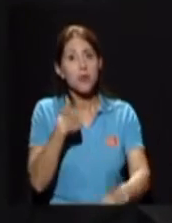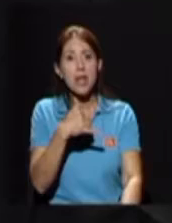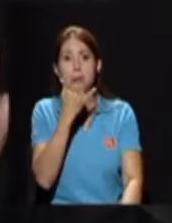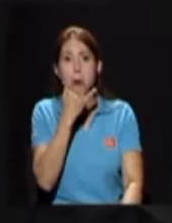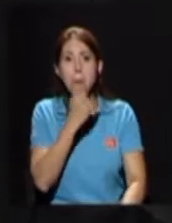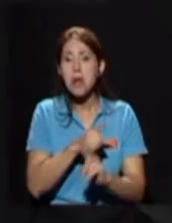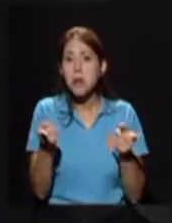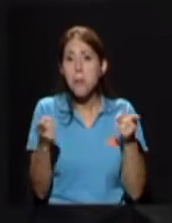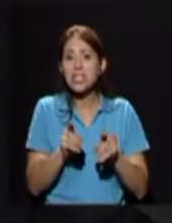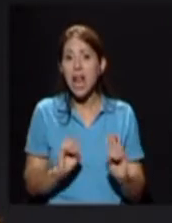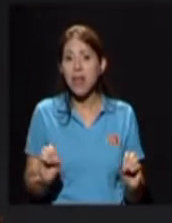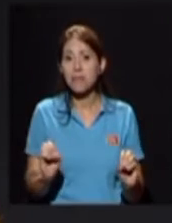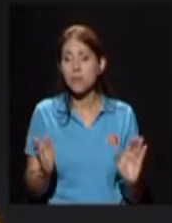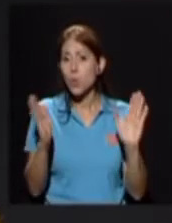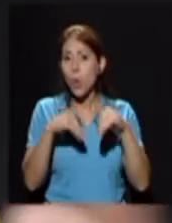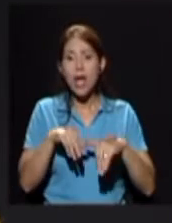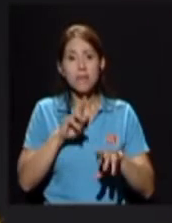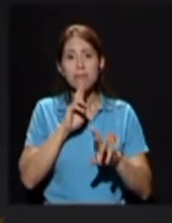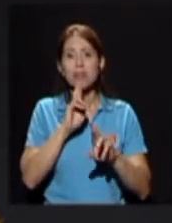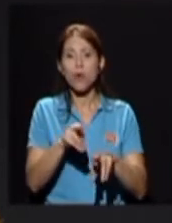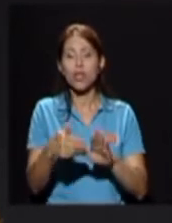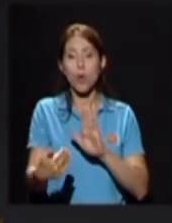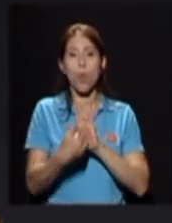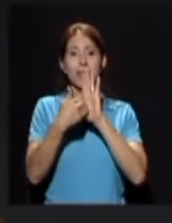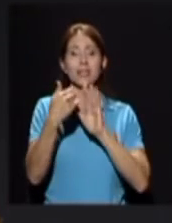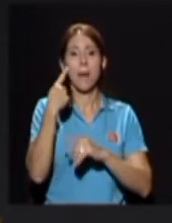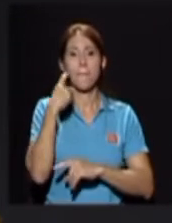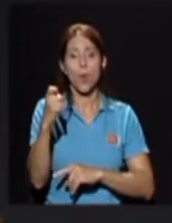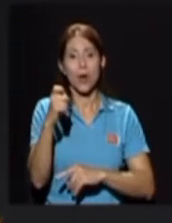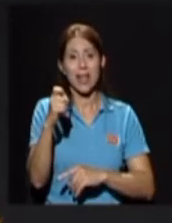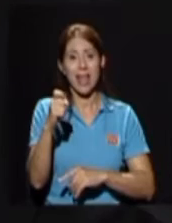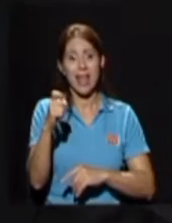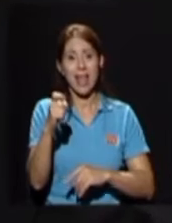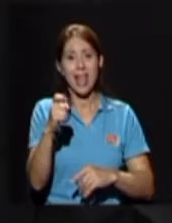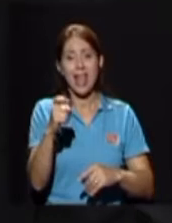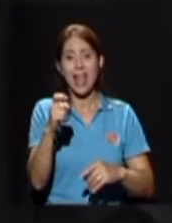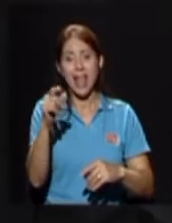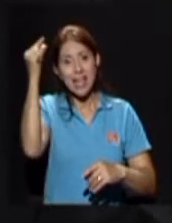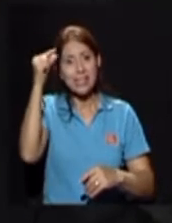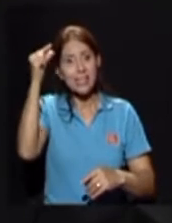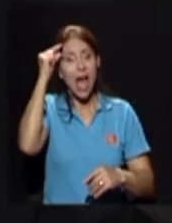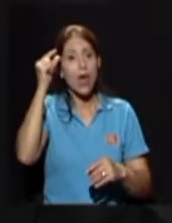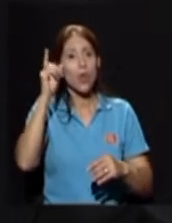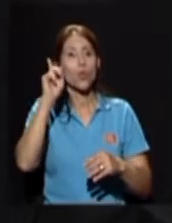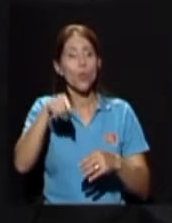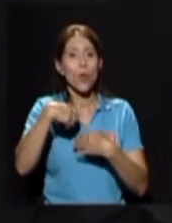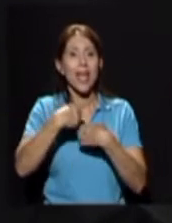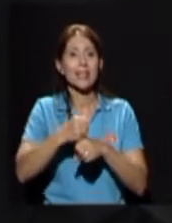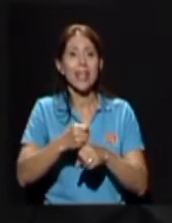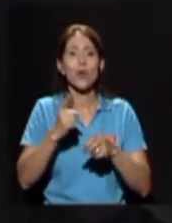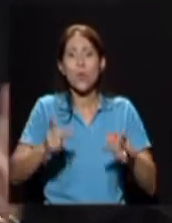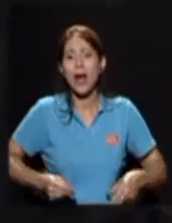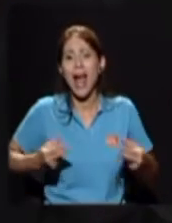no tengo ninguna consecuencia por haber hecho al Estado incurrir en un gasto importante para la tramitación de mis demandas.